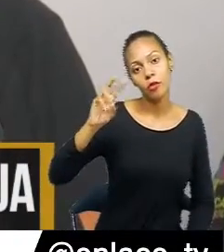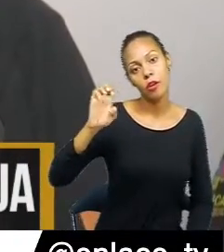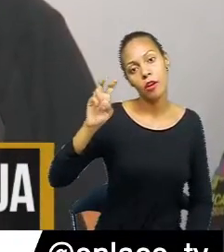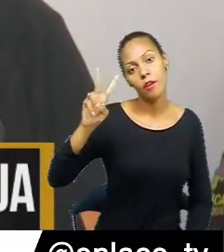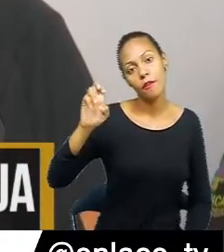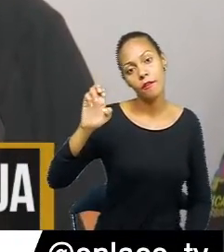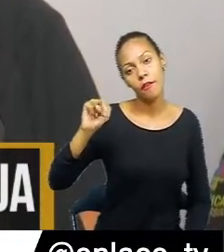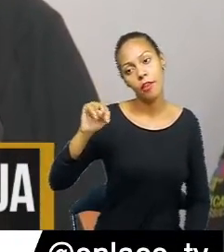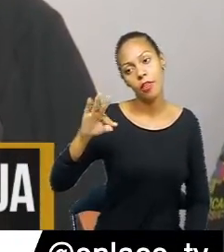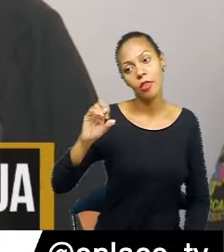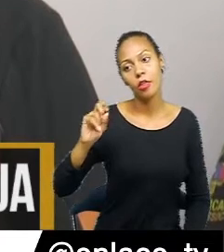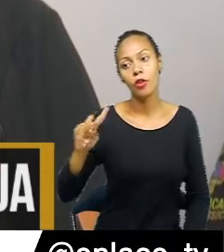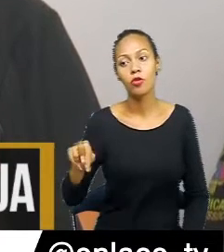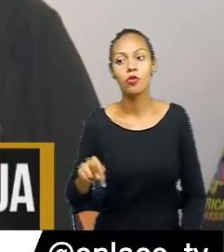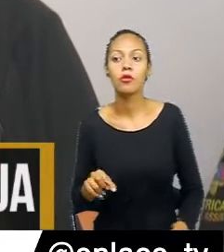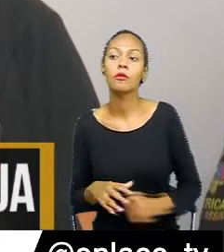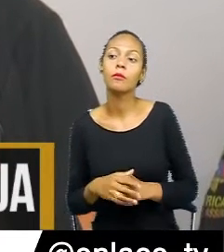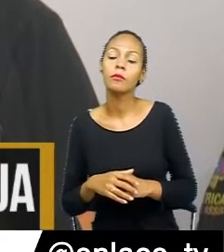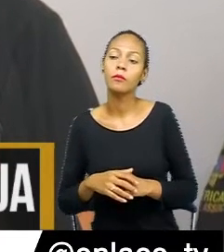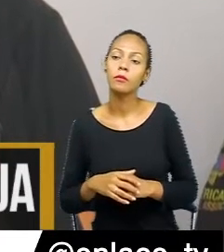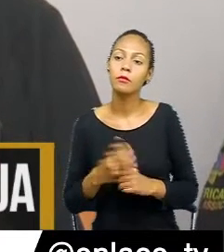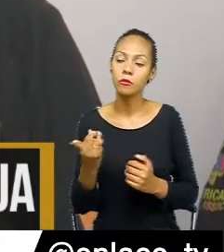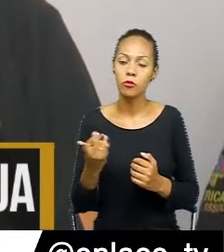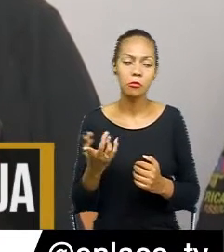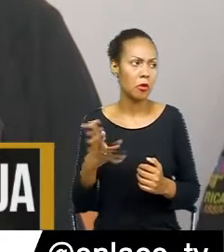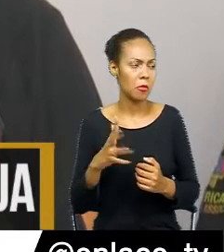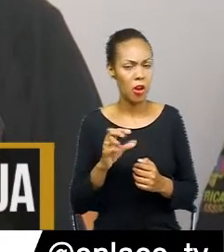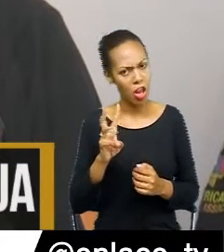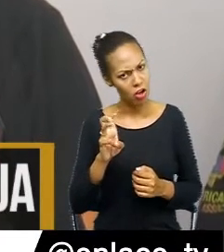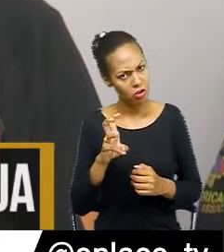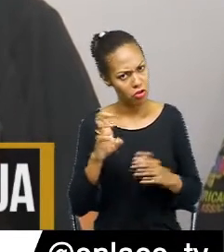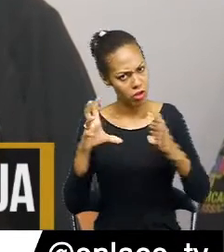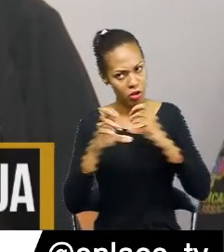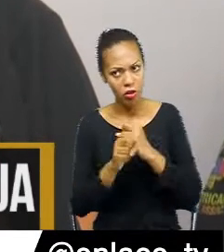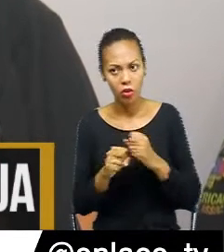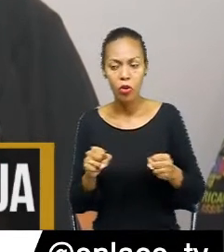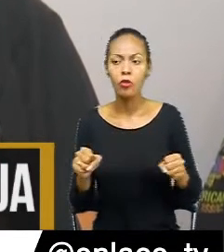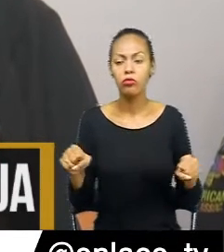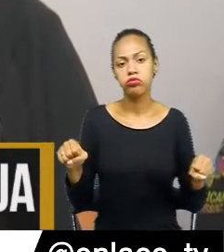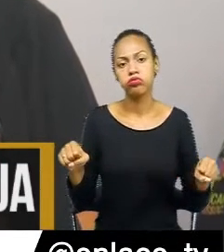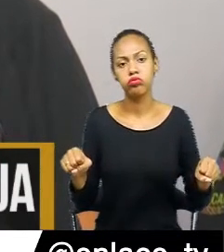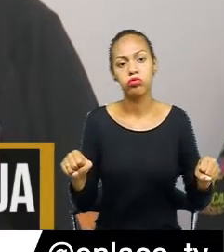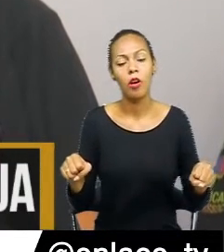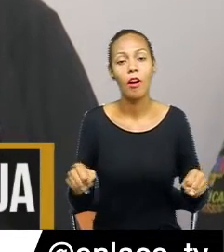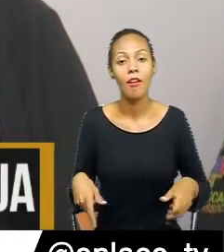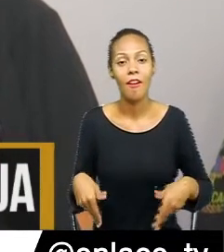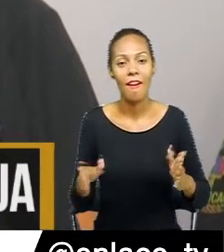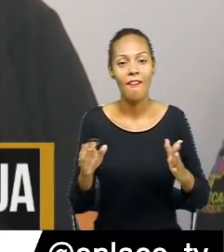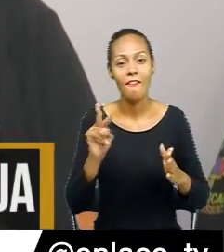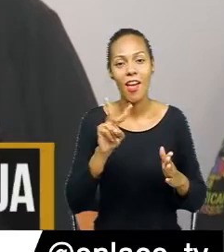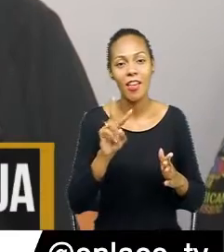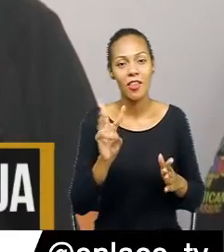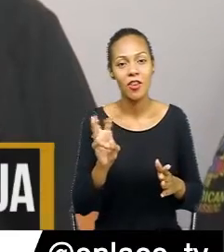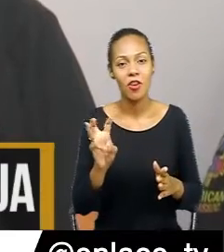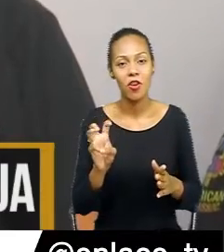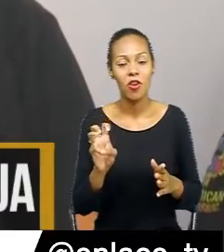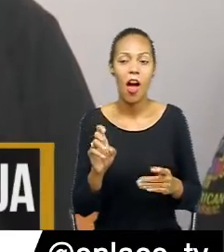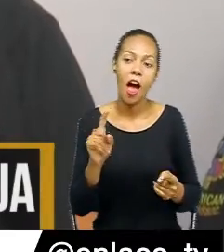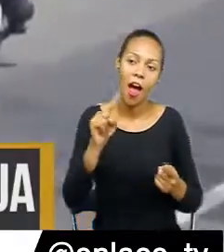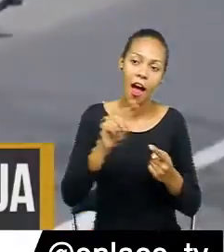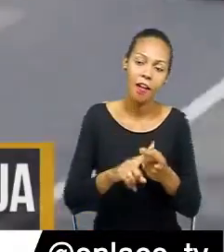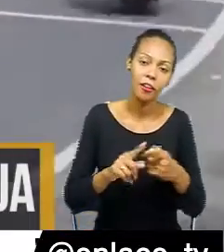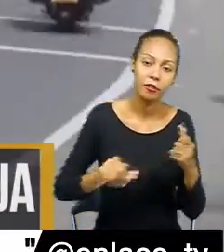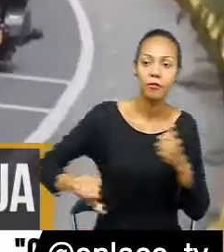sábado vamos a salir de Expoeventos a las 8 de la noche, nos vamos a coger la 28, bajamos hacia el parque A la